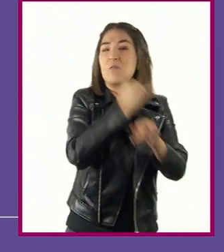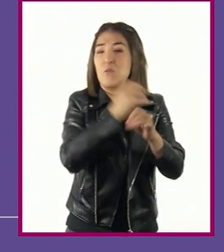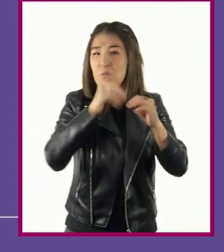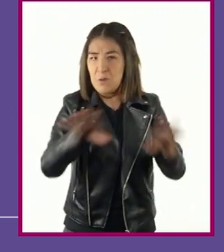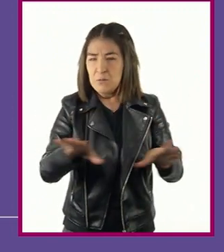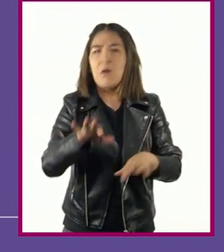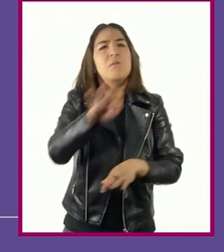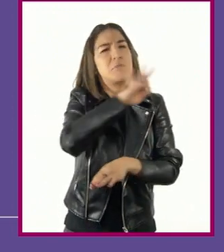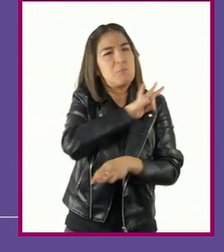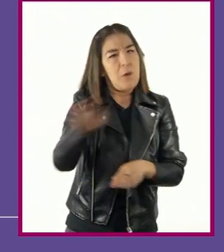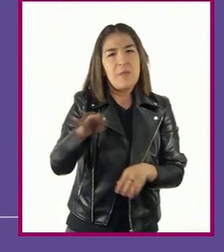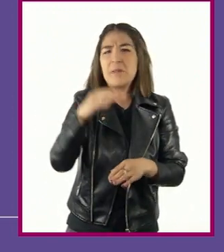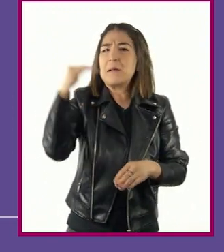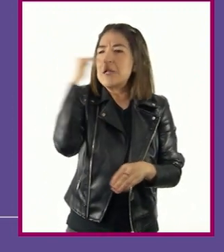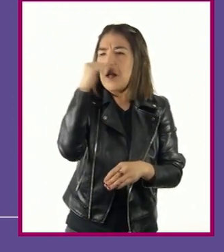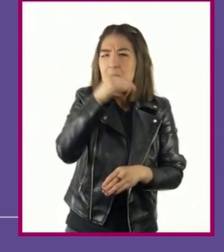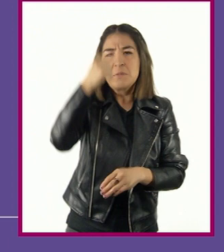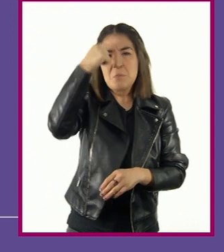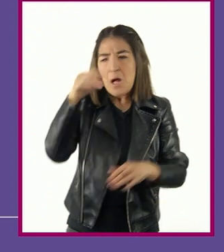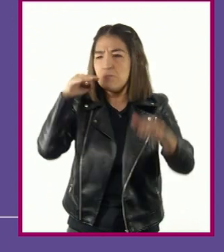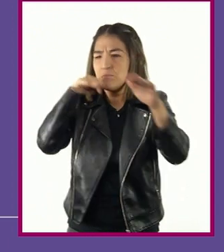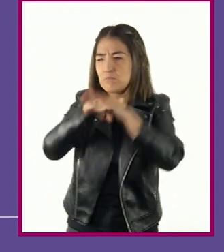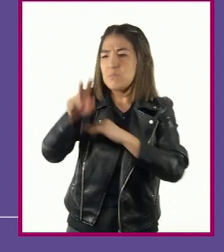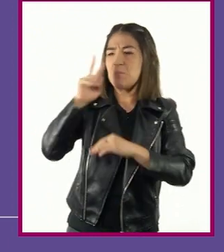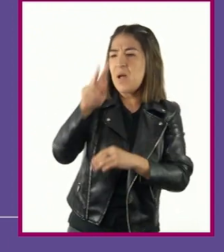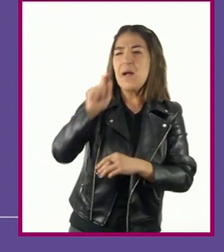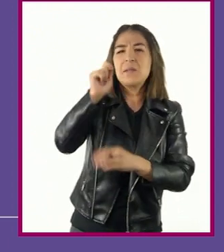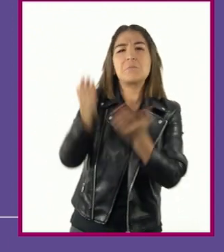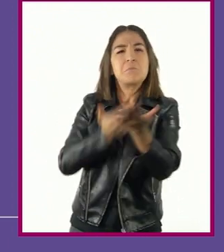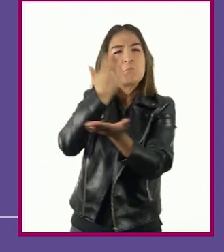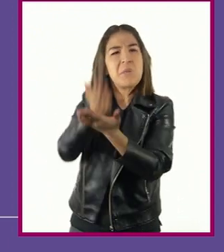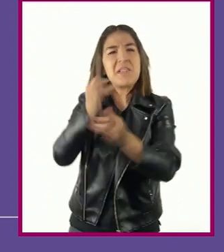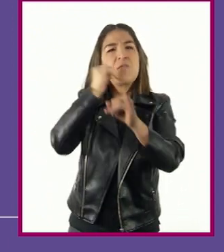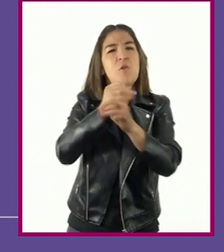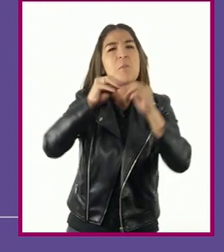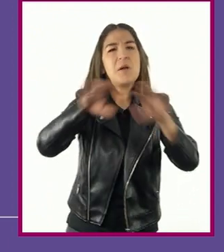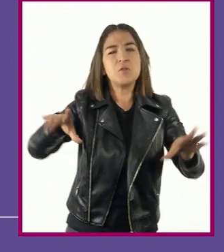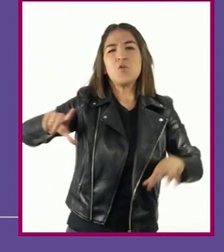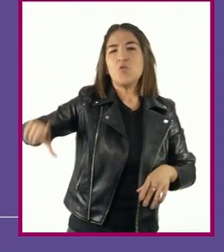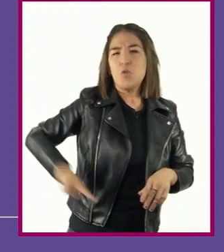tiene acceso gratuito a la información pública.